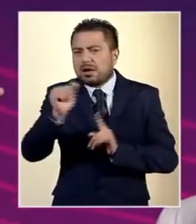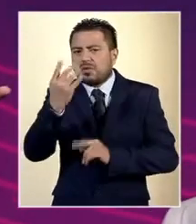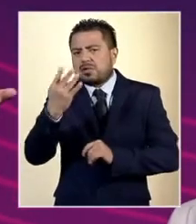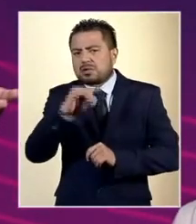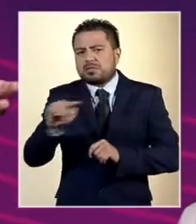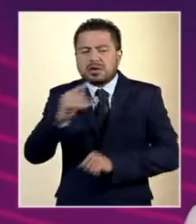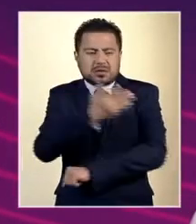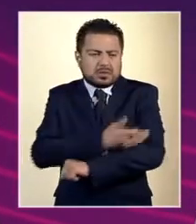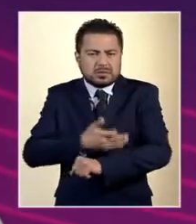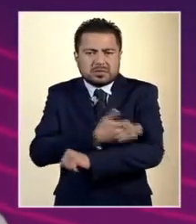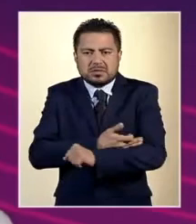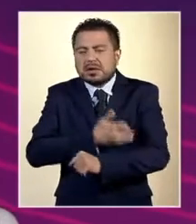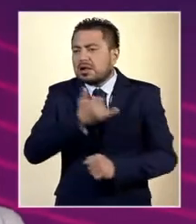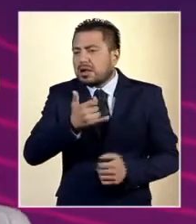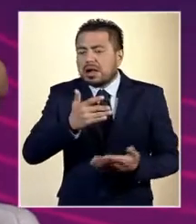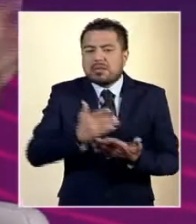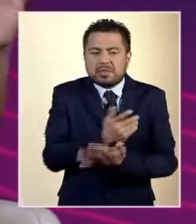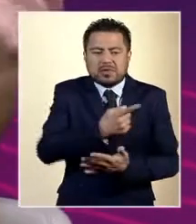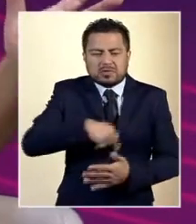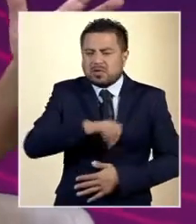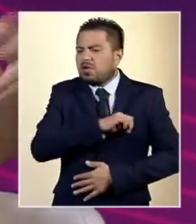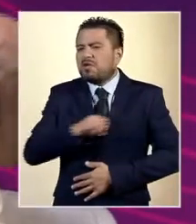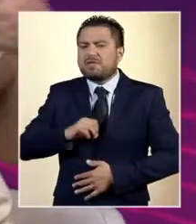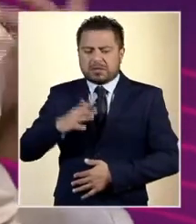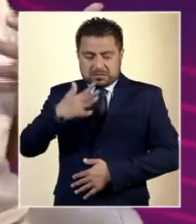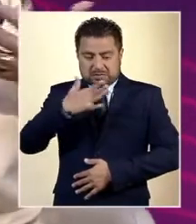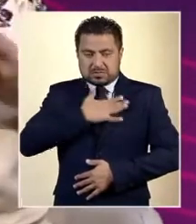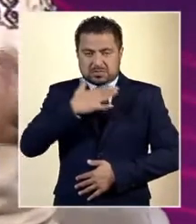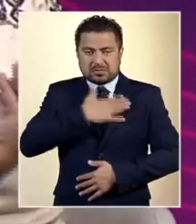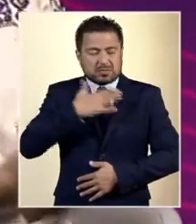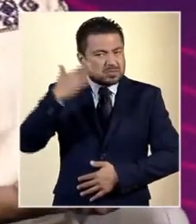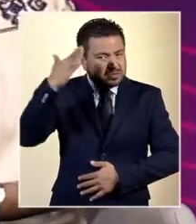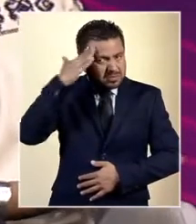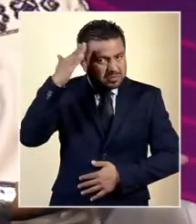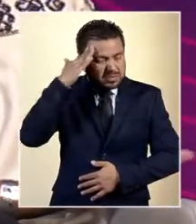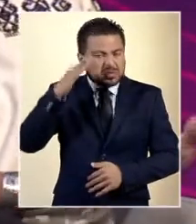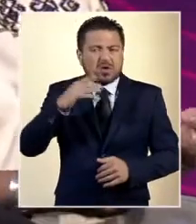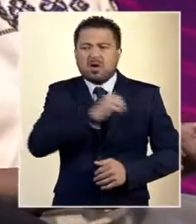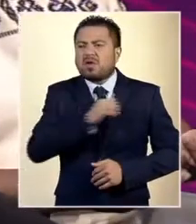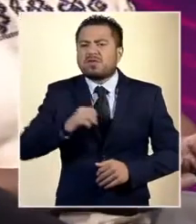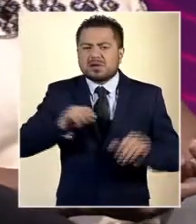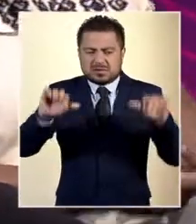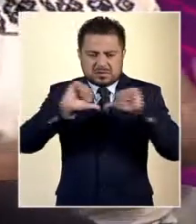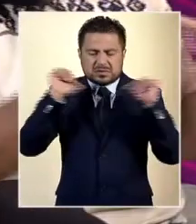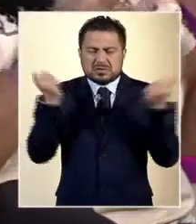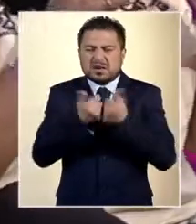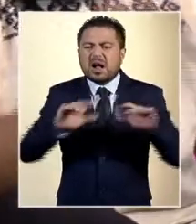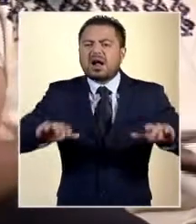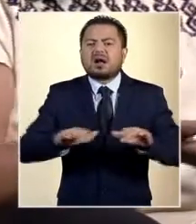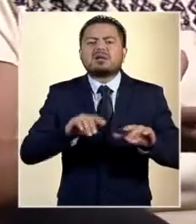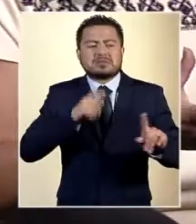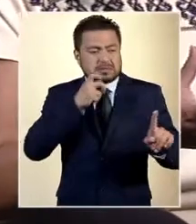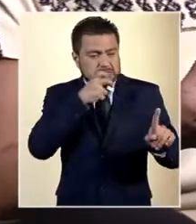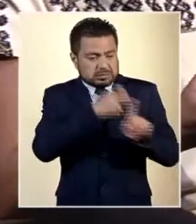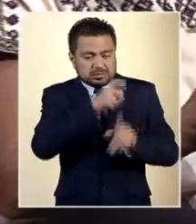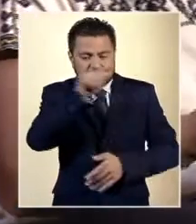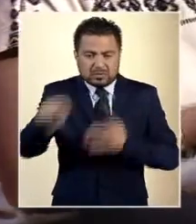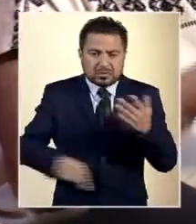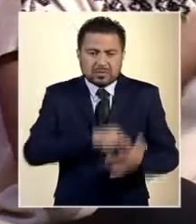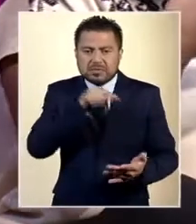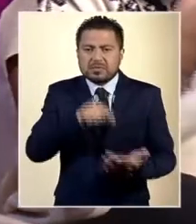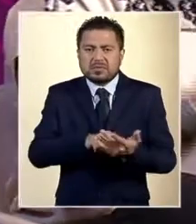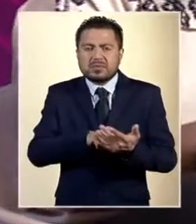la tarde, y que nuestra obligación, digamos, la obligación de nuestra organización es que en ese